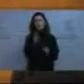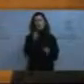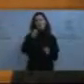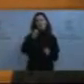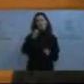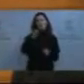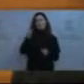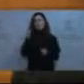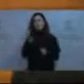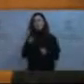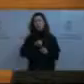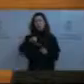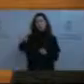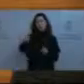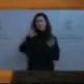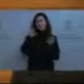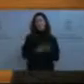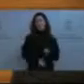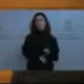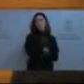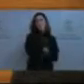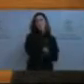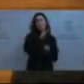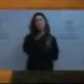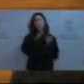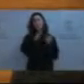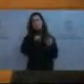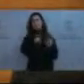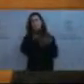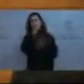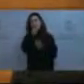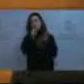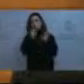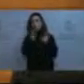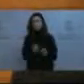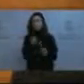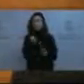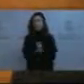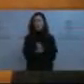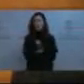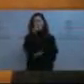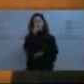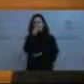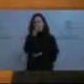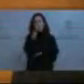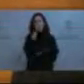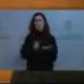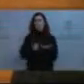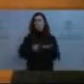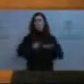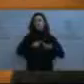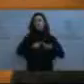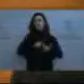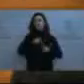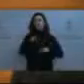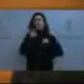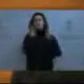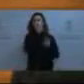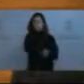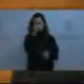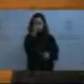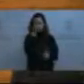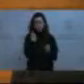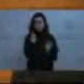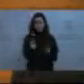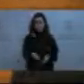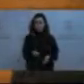avión, 1.537 de gasolina y 1.265 de comidas, como digo, todas ellas en restaurantes en Madrid. Por